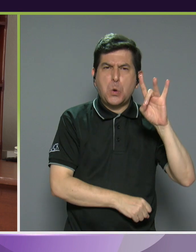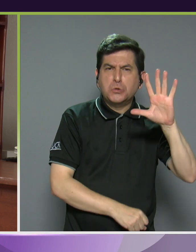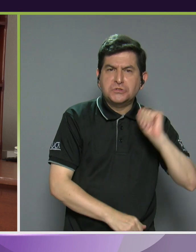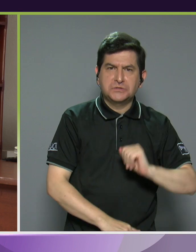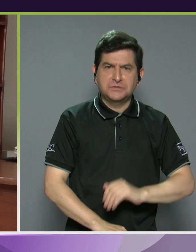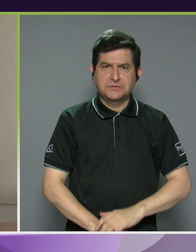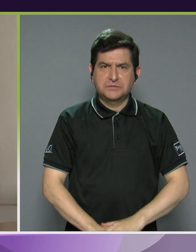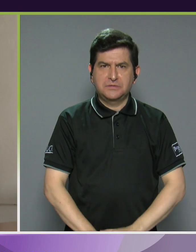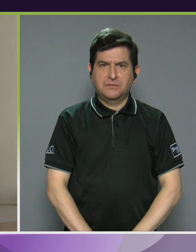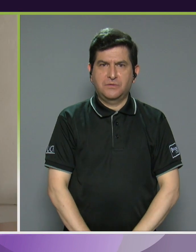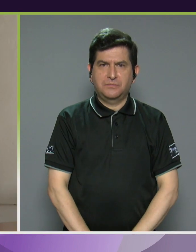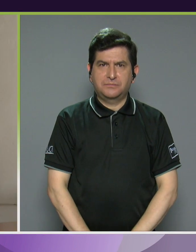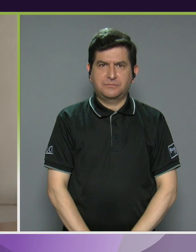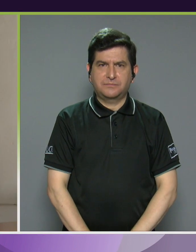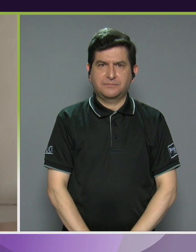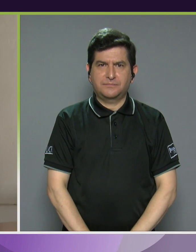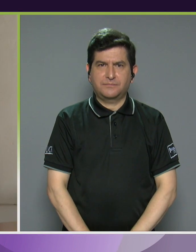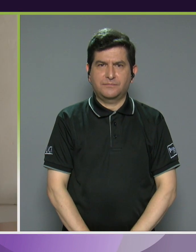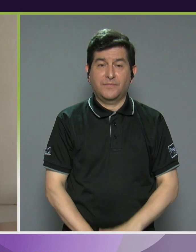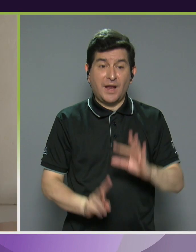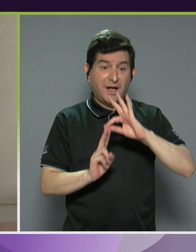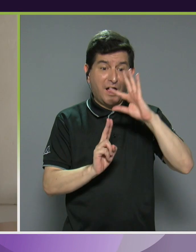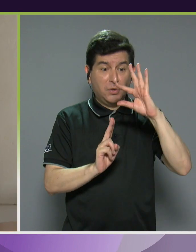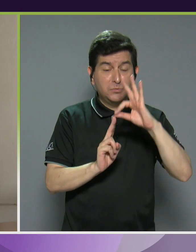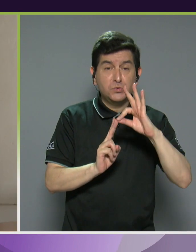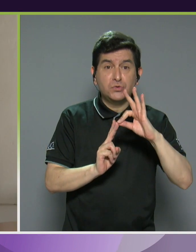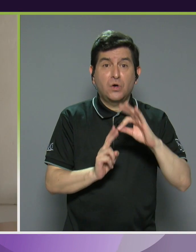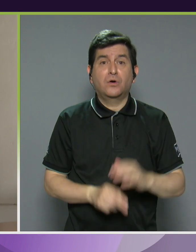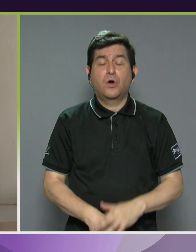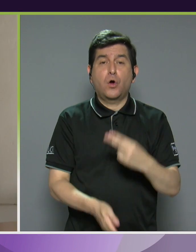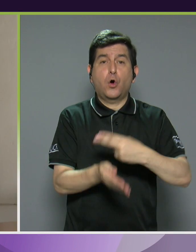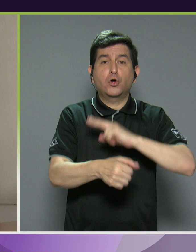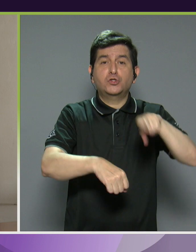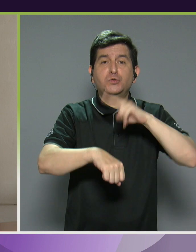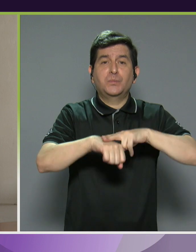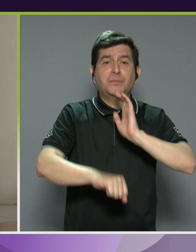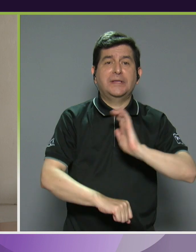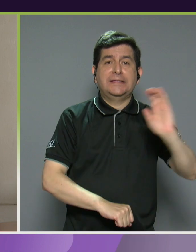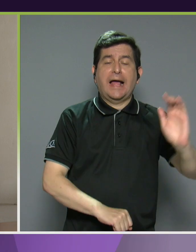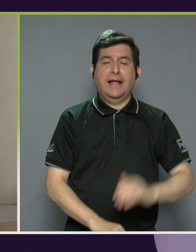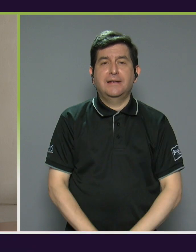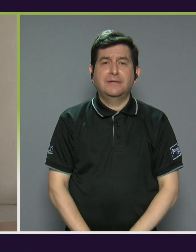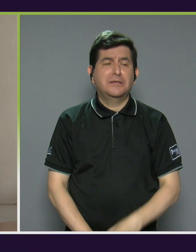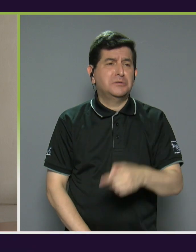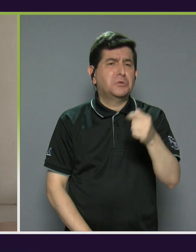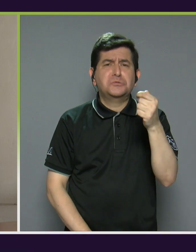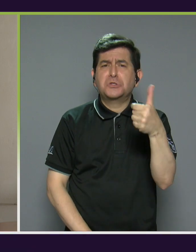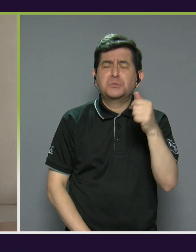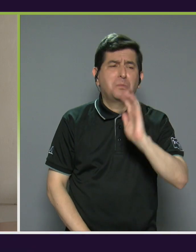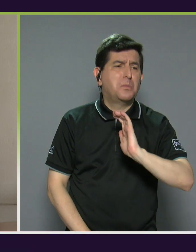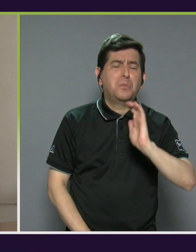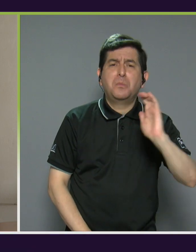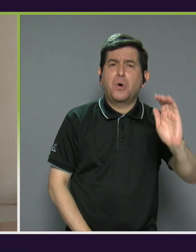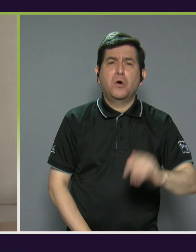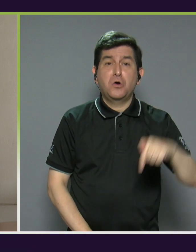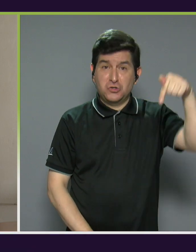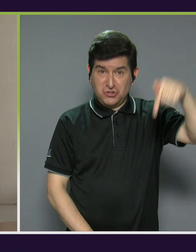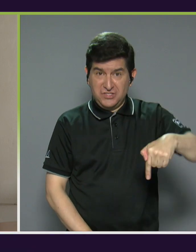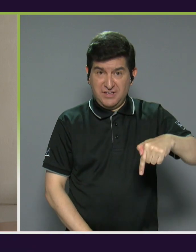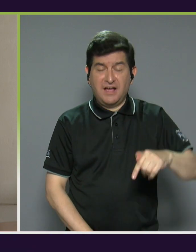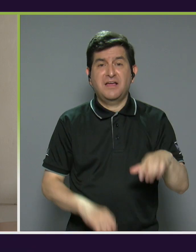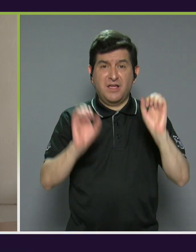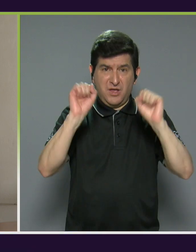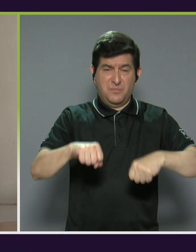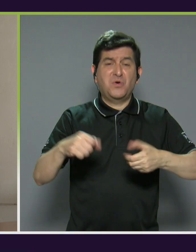85. Y la alternativa era el Hospital Nacional de Niños, entonces muy pocos niños de aquí